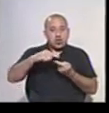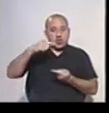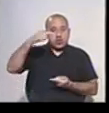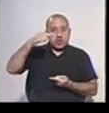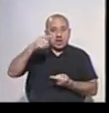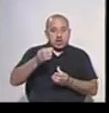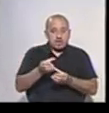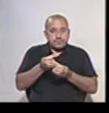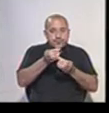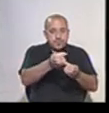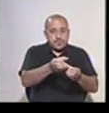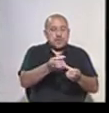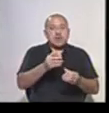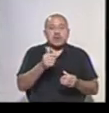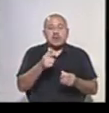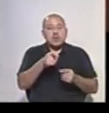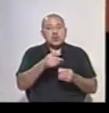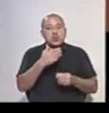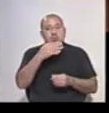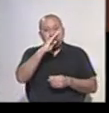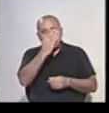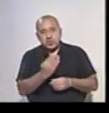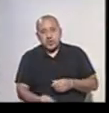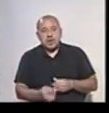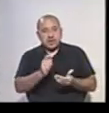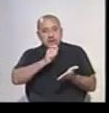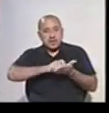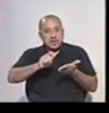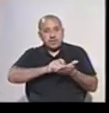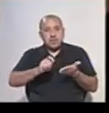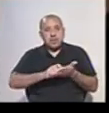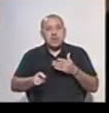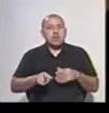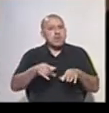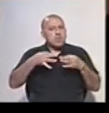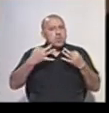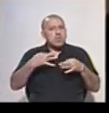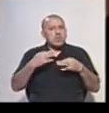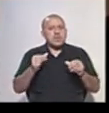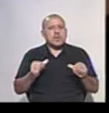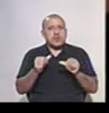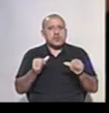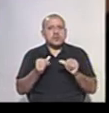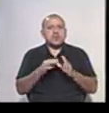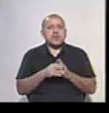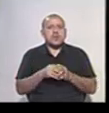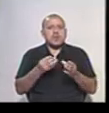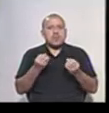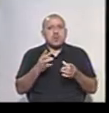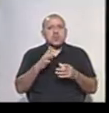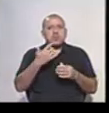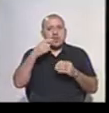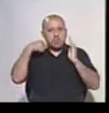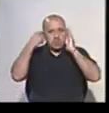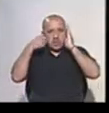maravilla su personaje. Uh-huh. O sea, el que escribió el personaje de ella está muy, muy bien construido y muy bien delineado. Es una película